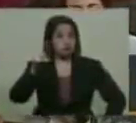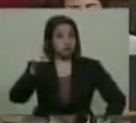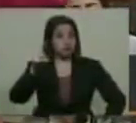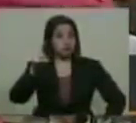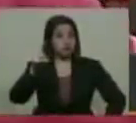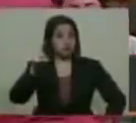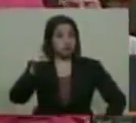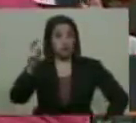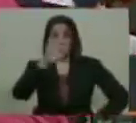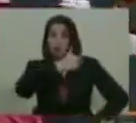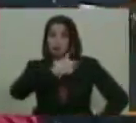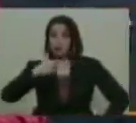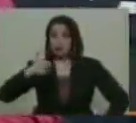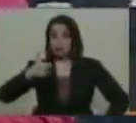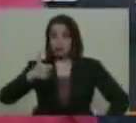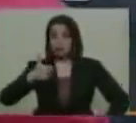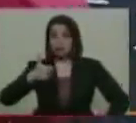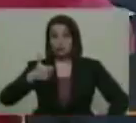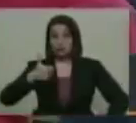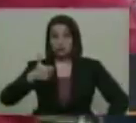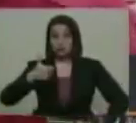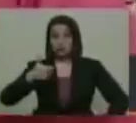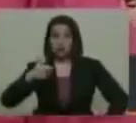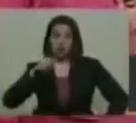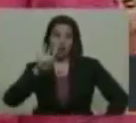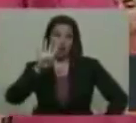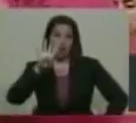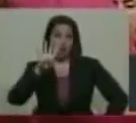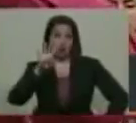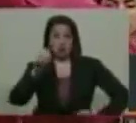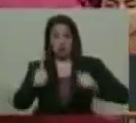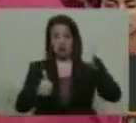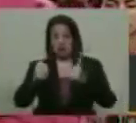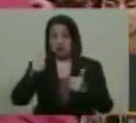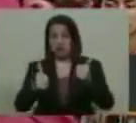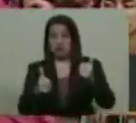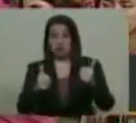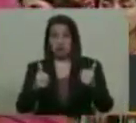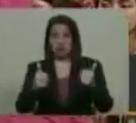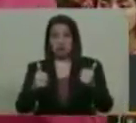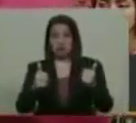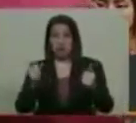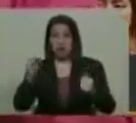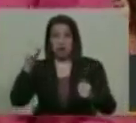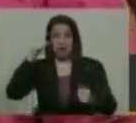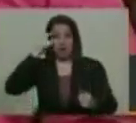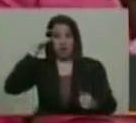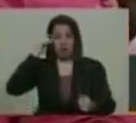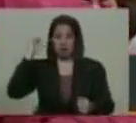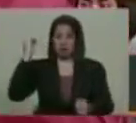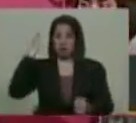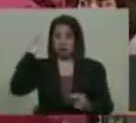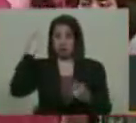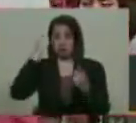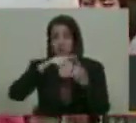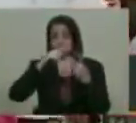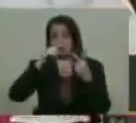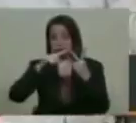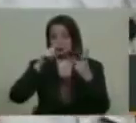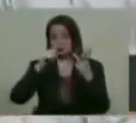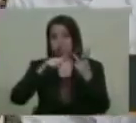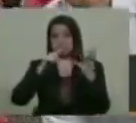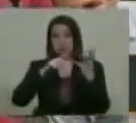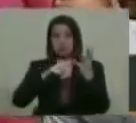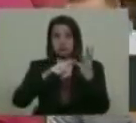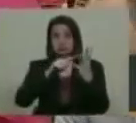A la MUP. A los cuatro precandidatos, Henry Ramos Alup, Henry Falcón, Andrés Velázquez,